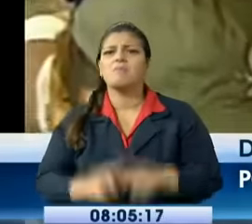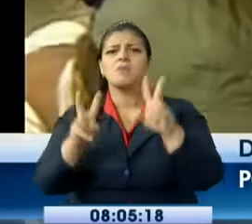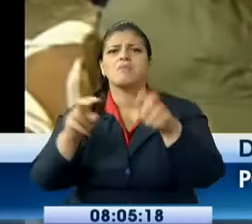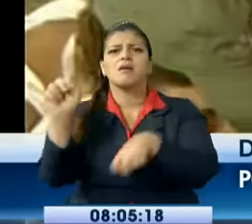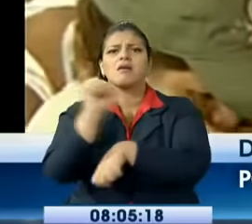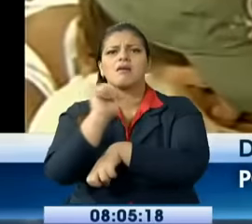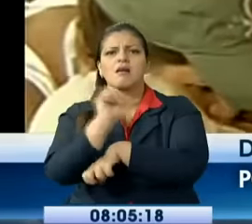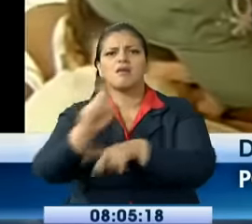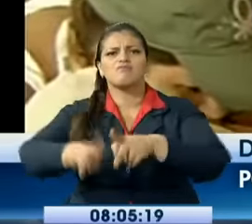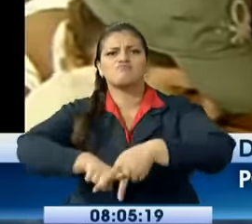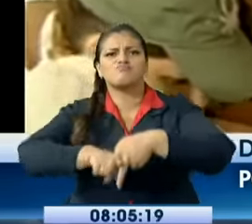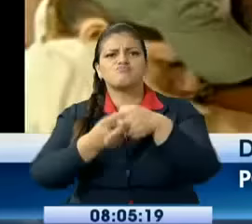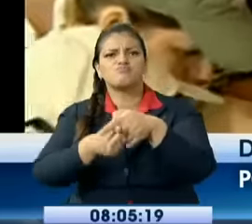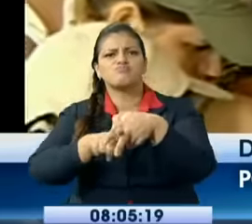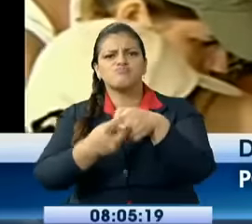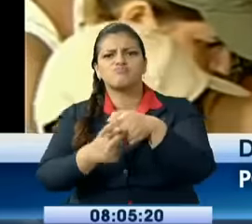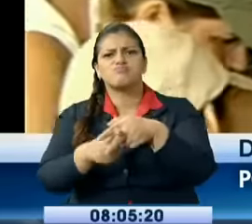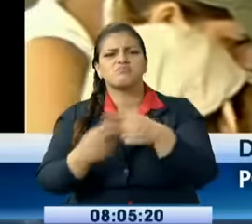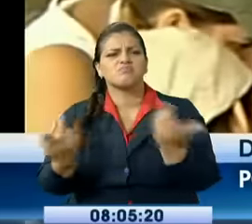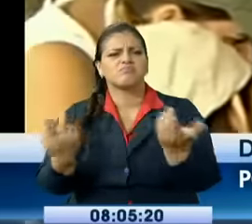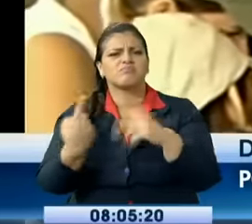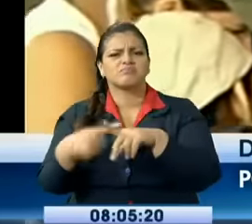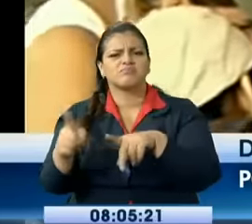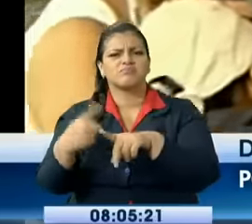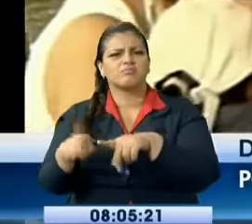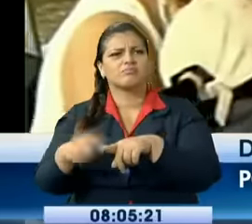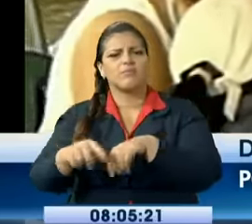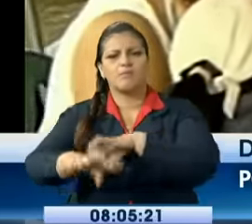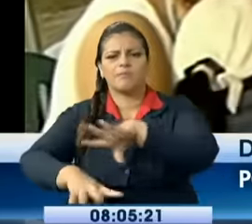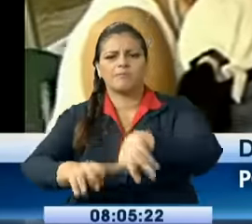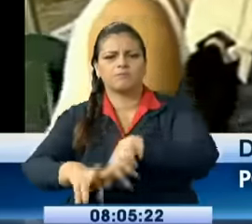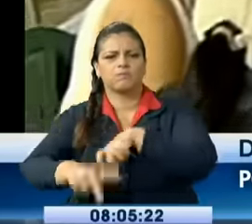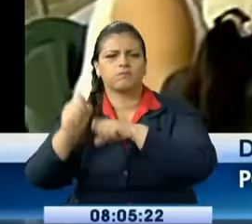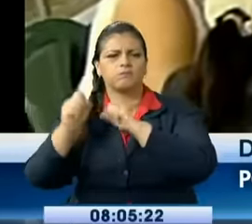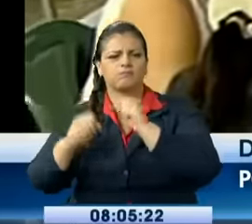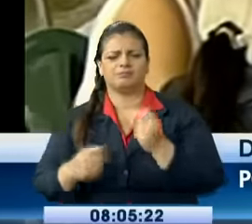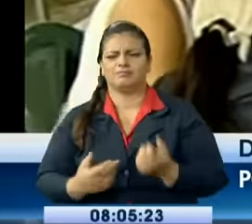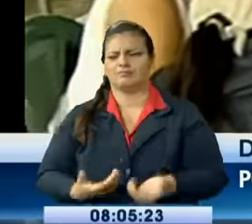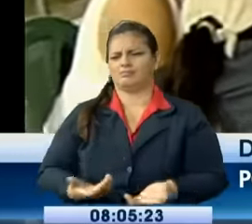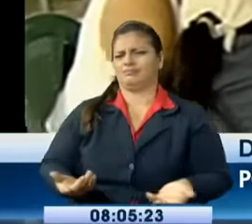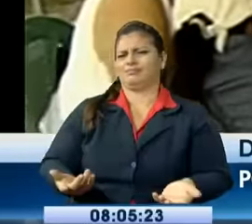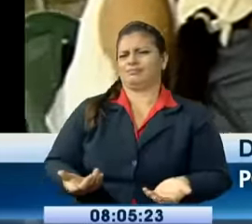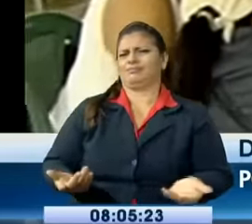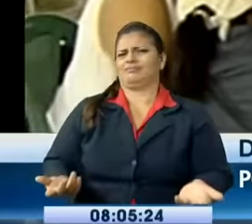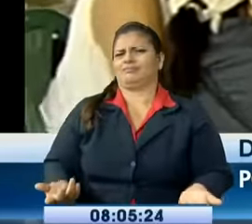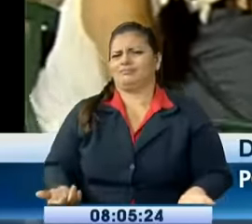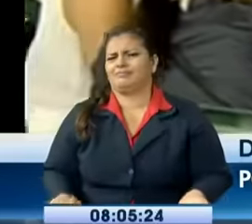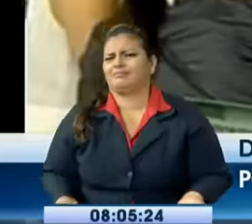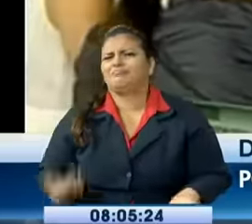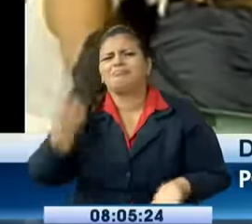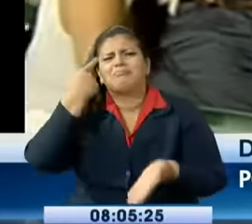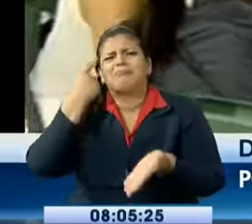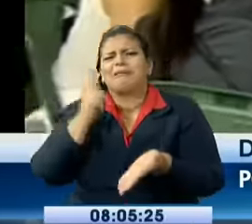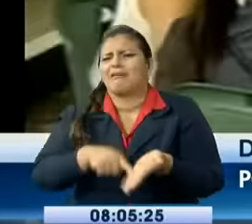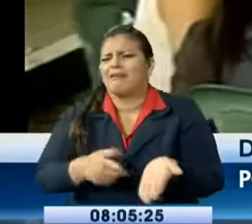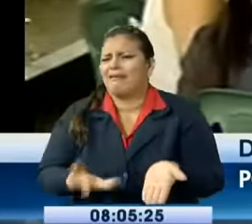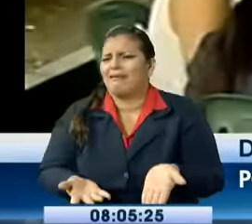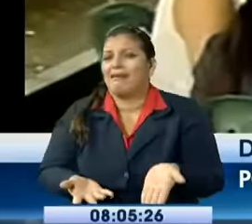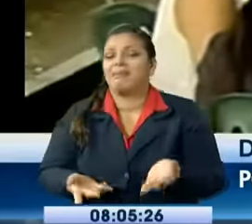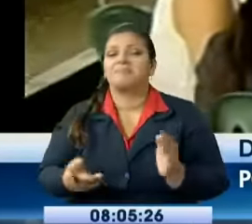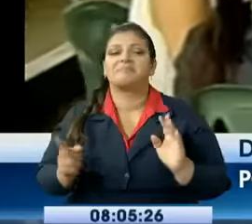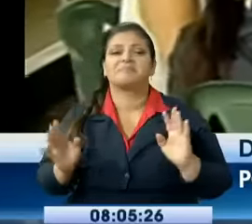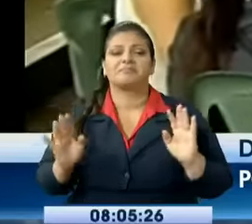eran productos que, a decir verdad, a muchas personas ni siquiera les sirven, porque si no tienen en el vehículo, pues no les van a servir. Por acá vemos ya el